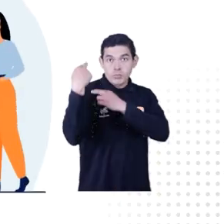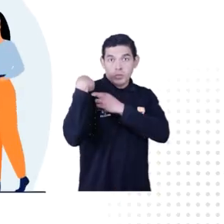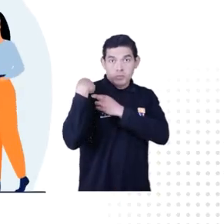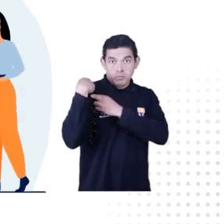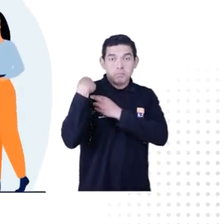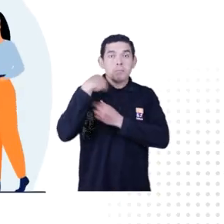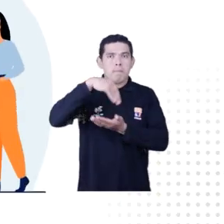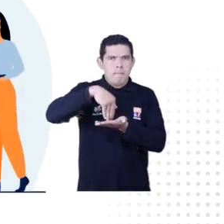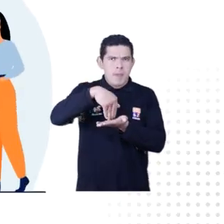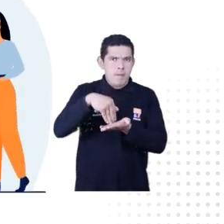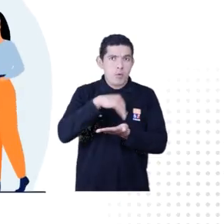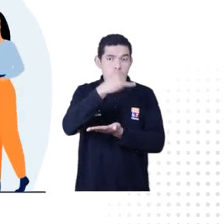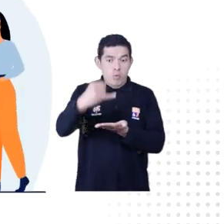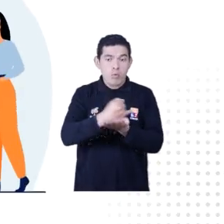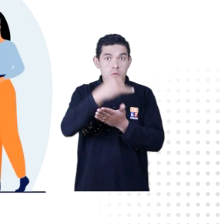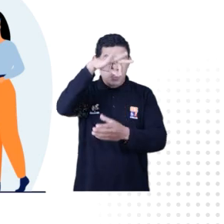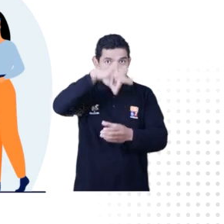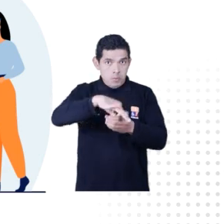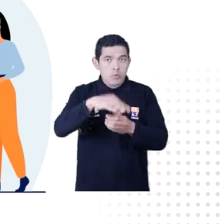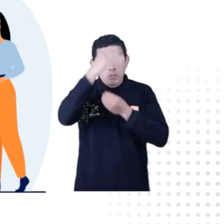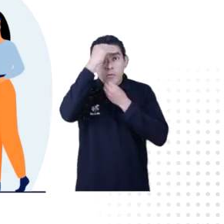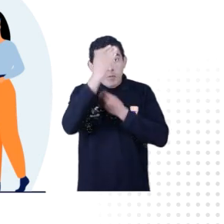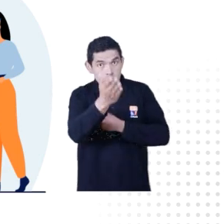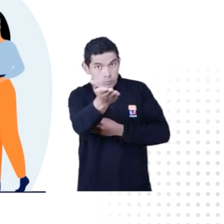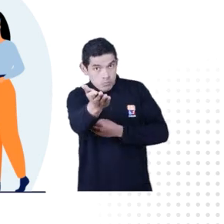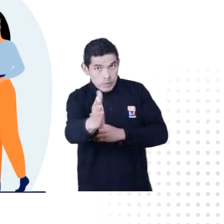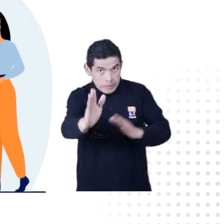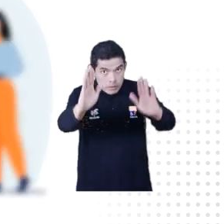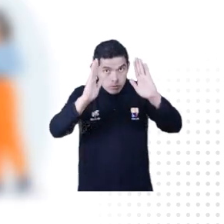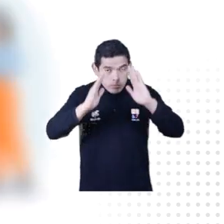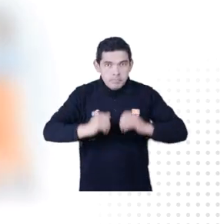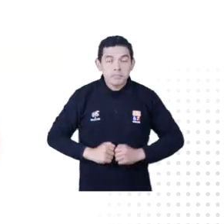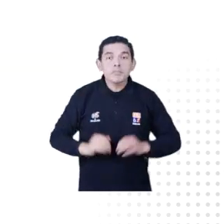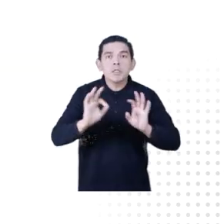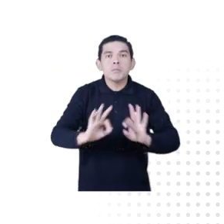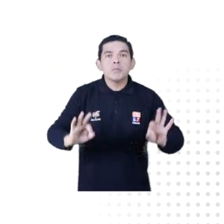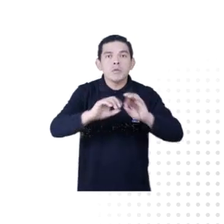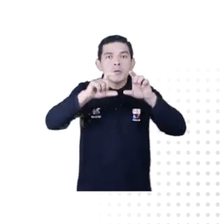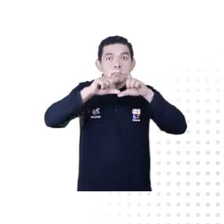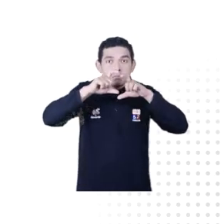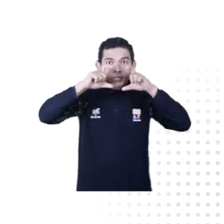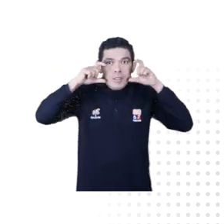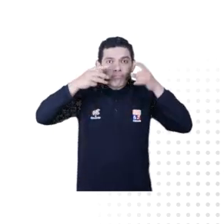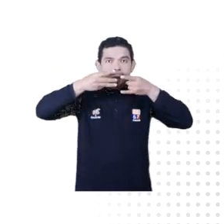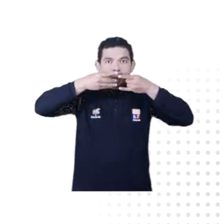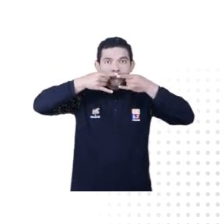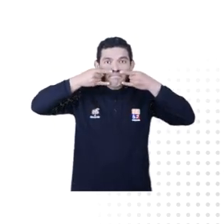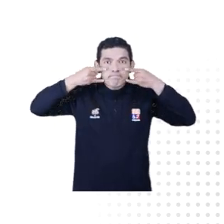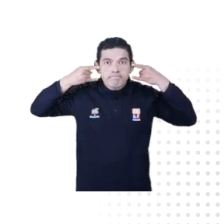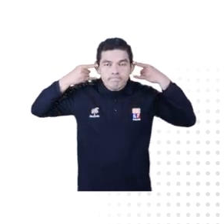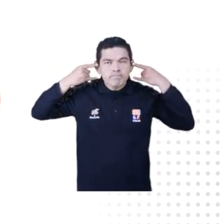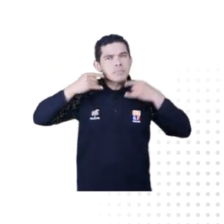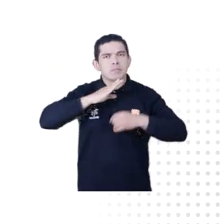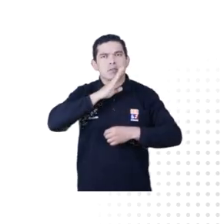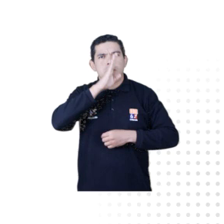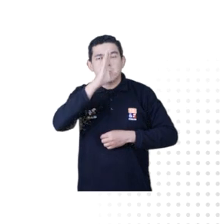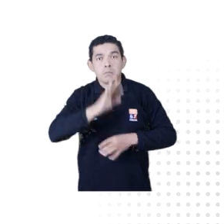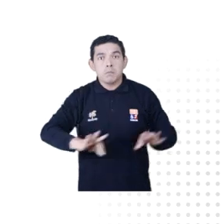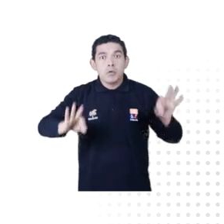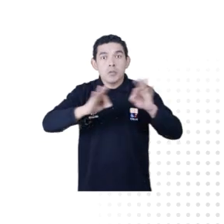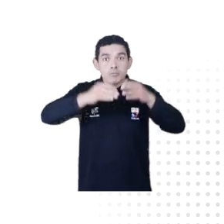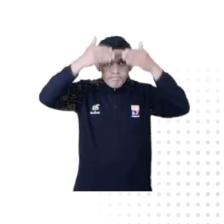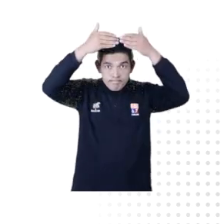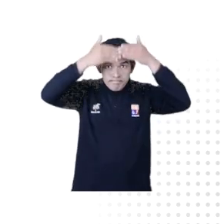Eres miembro de la Junta Receptora del Voto, esta información es para ti. Es importante que uses la mascarilla en todo